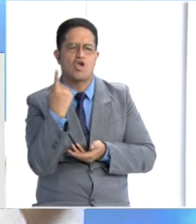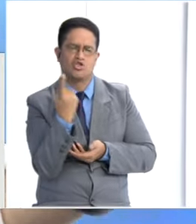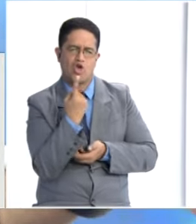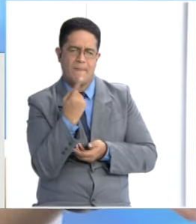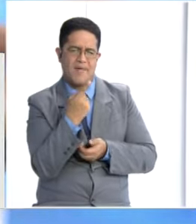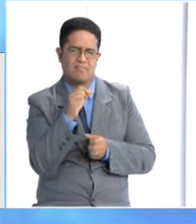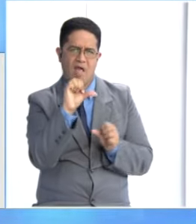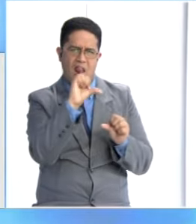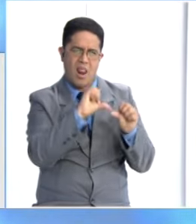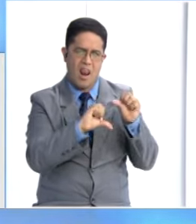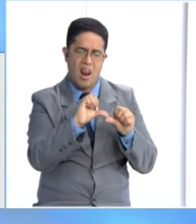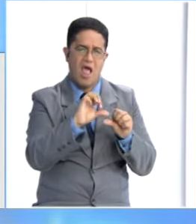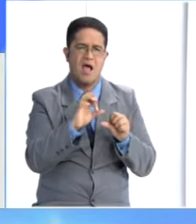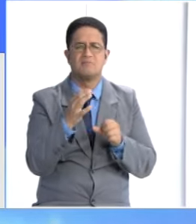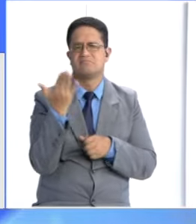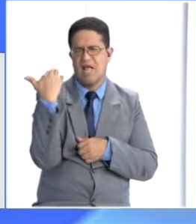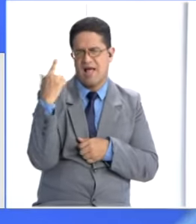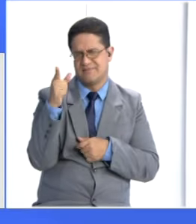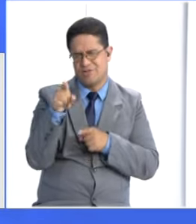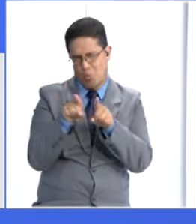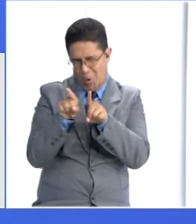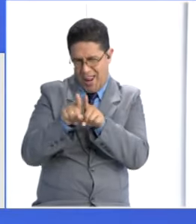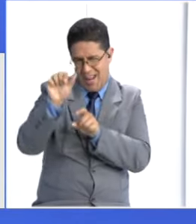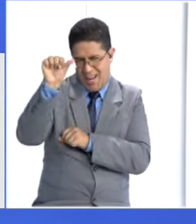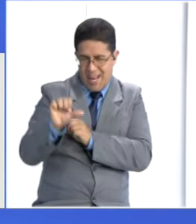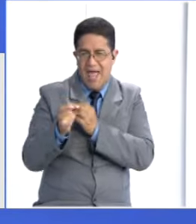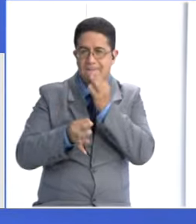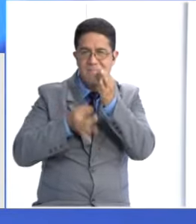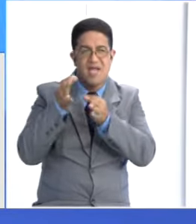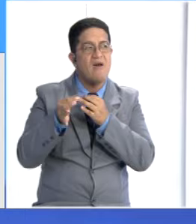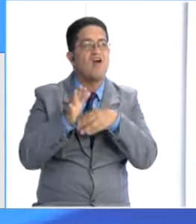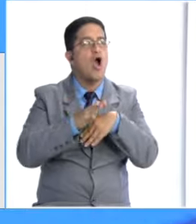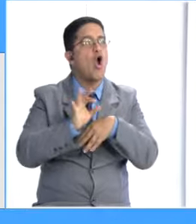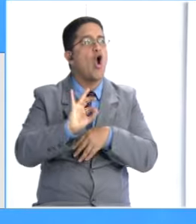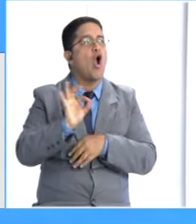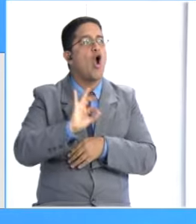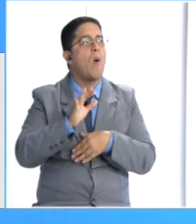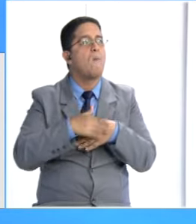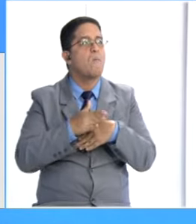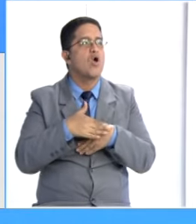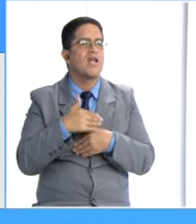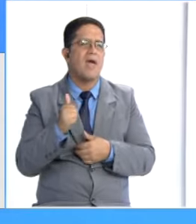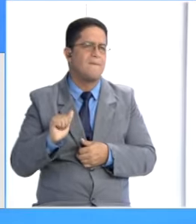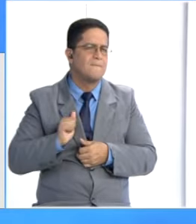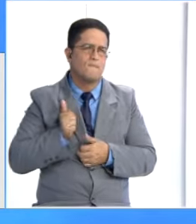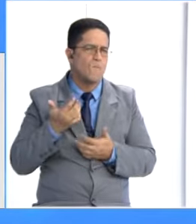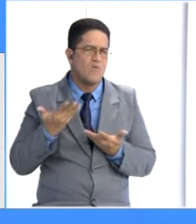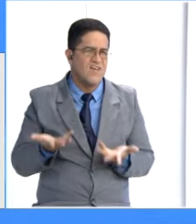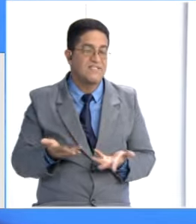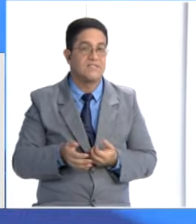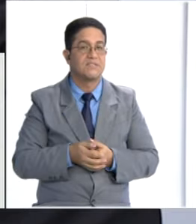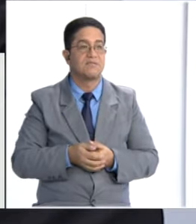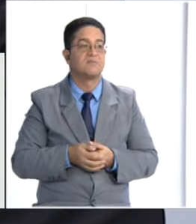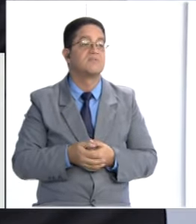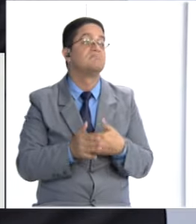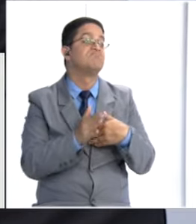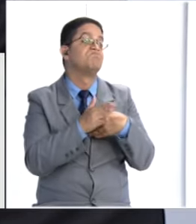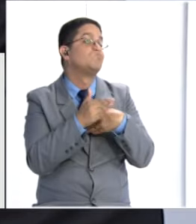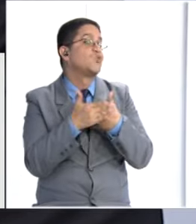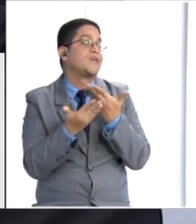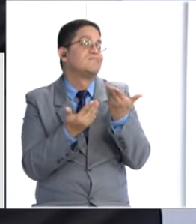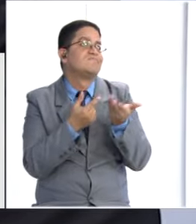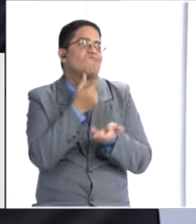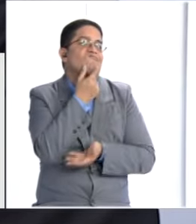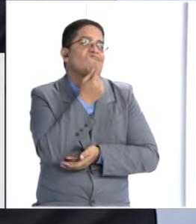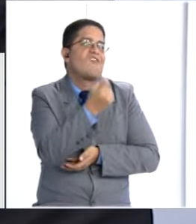natural, lo veíamos, también nos lo estaba explicando al principio, o ¿por qué aprovecharlo a través de cápsulas? Porque es más fácil, es mucho más